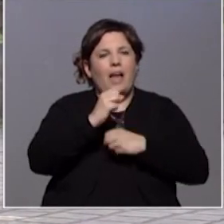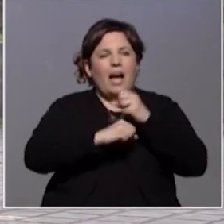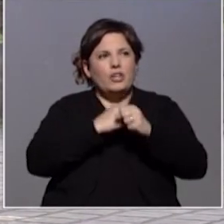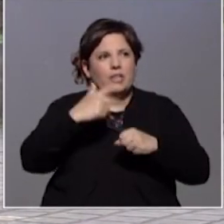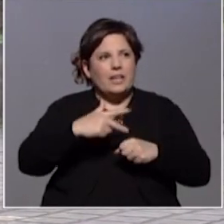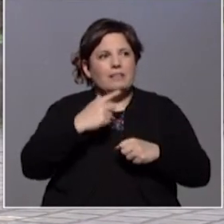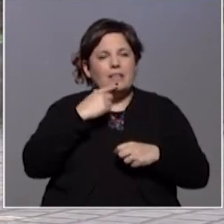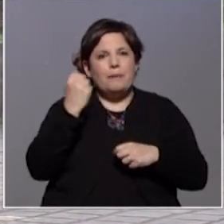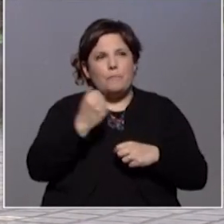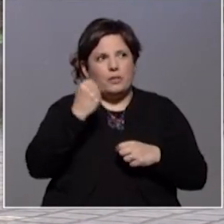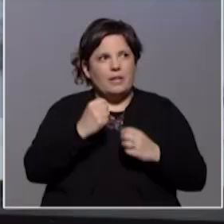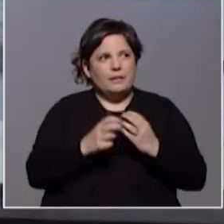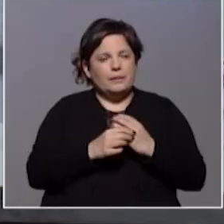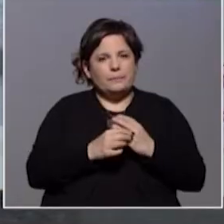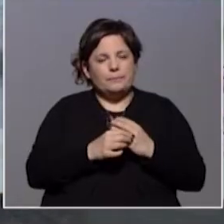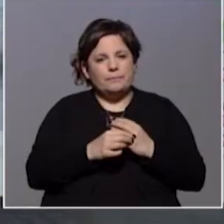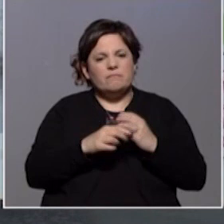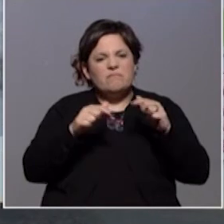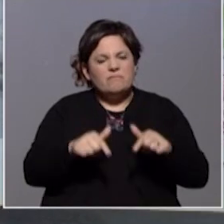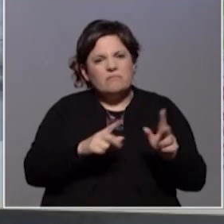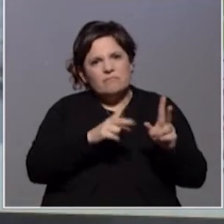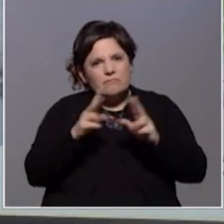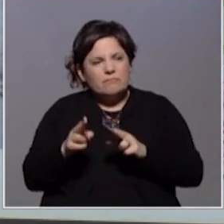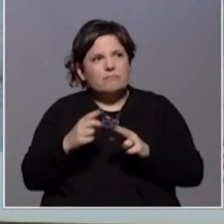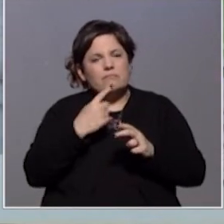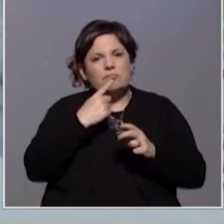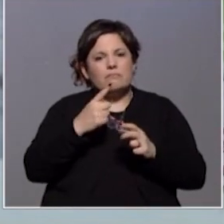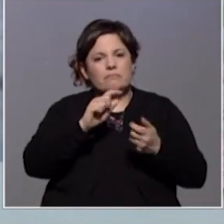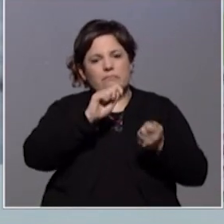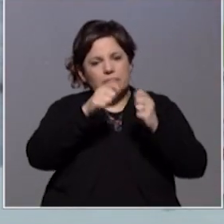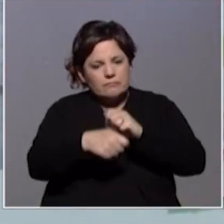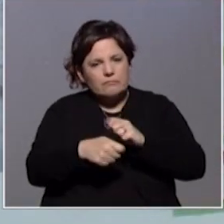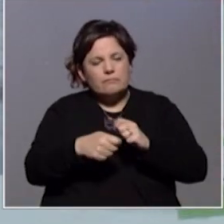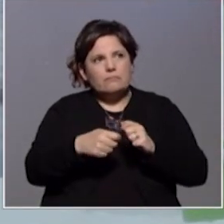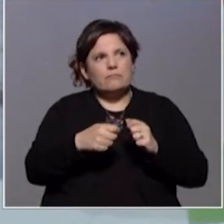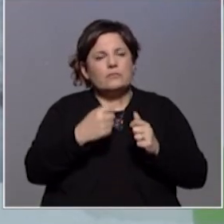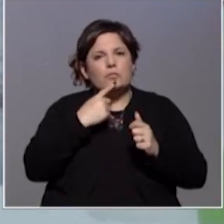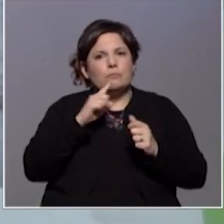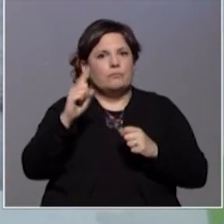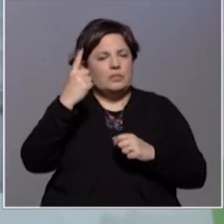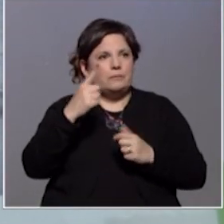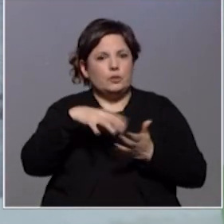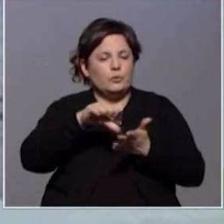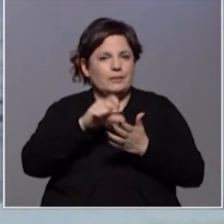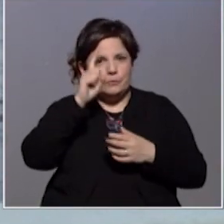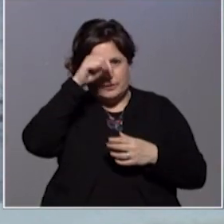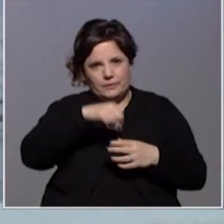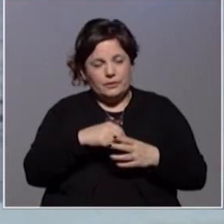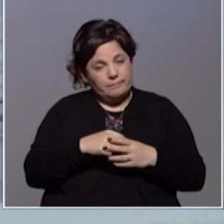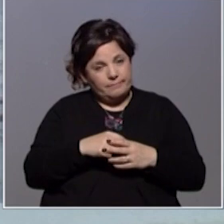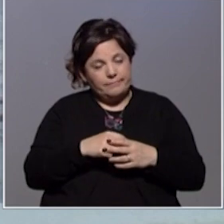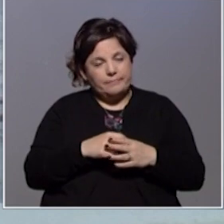es muy importante. Esta parte se transformó en el punto neurálgico de la ciudad de Montevideo,